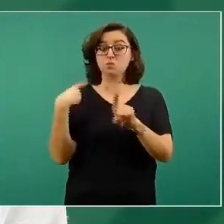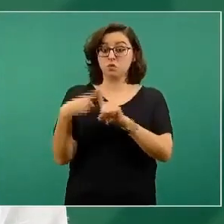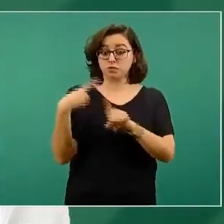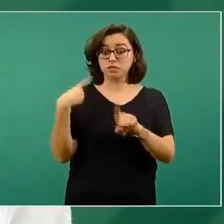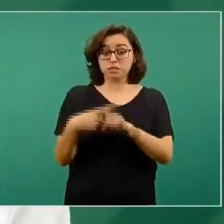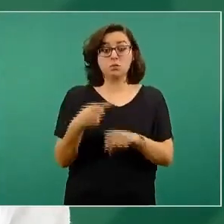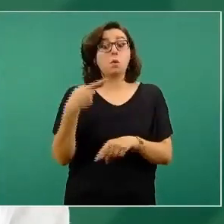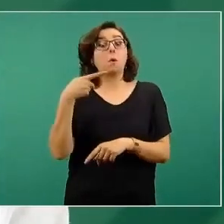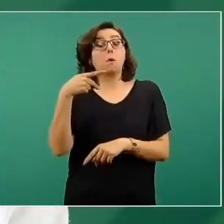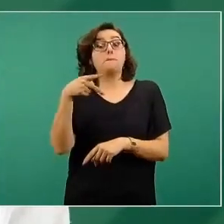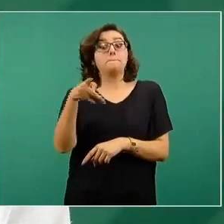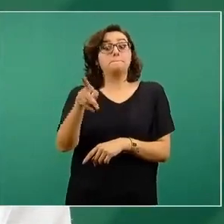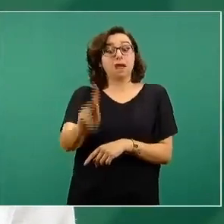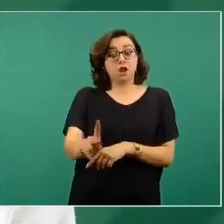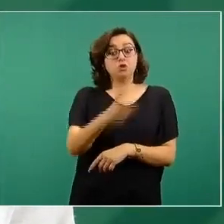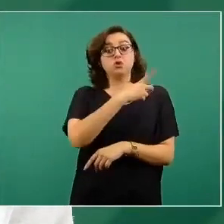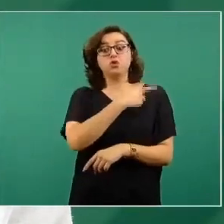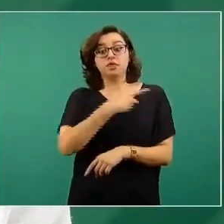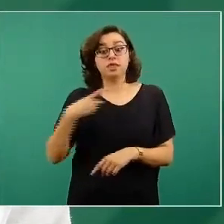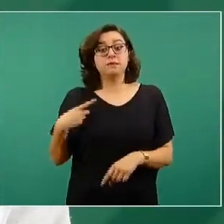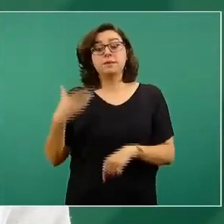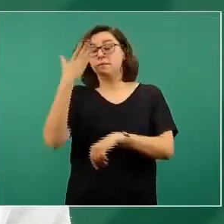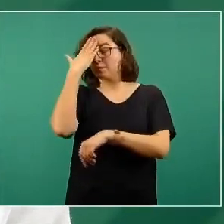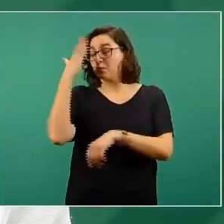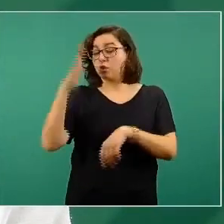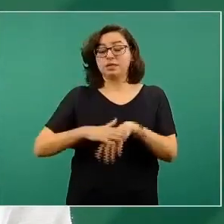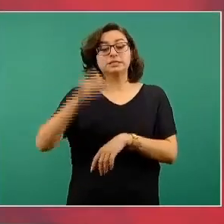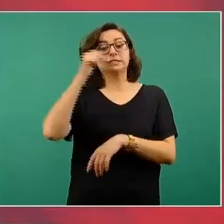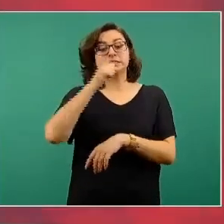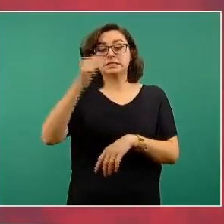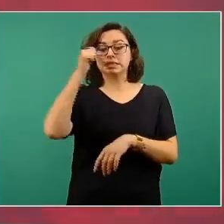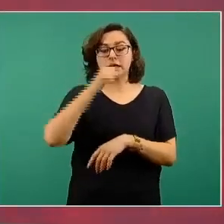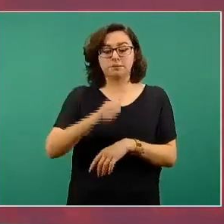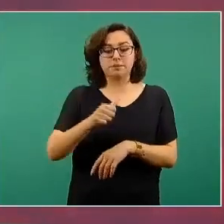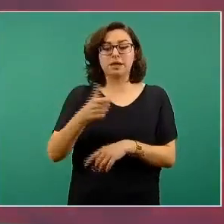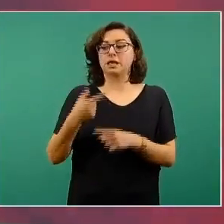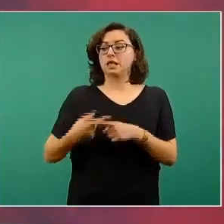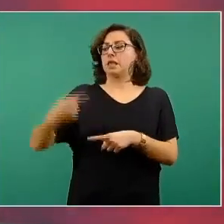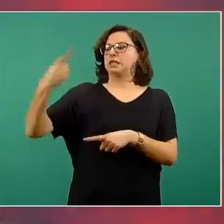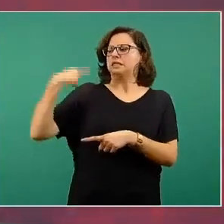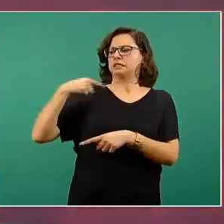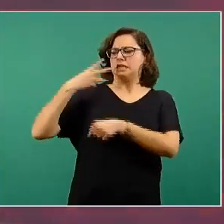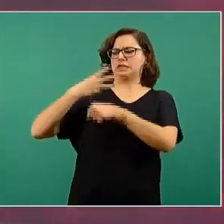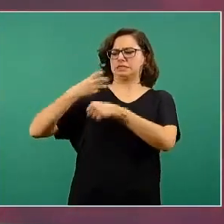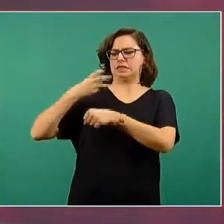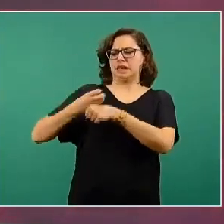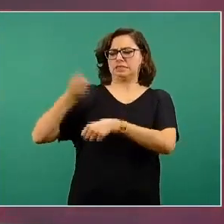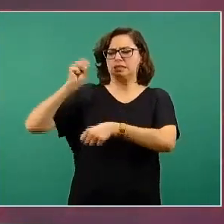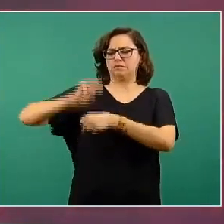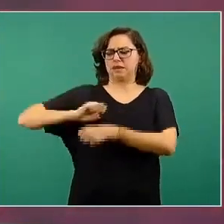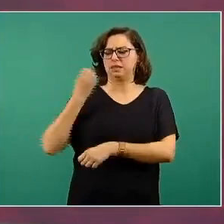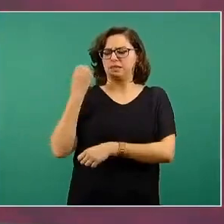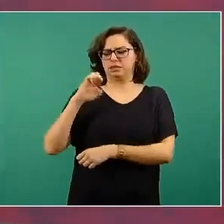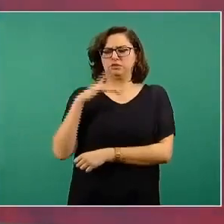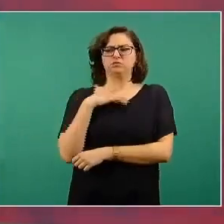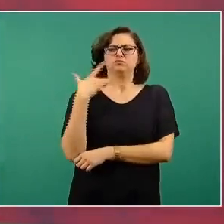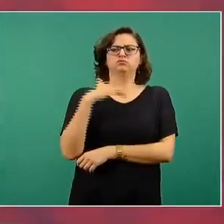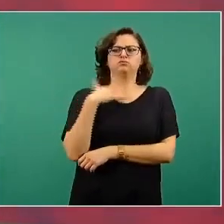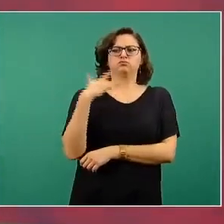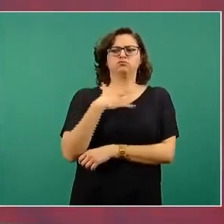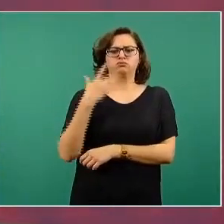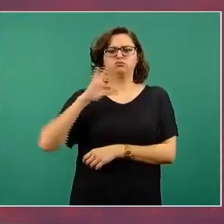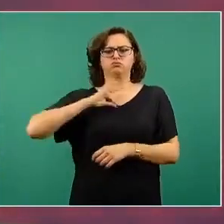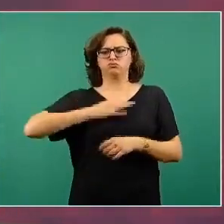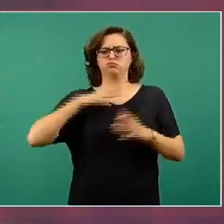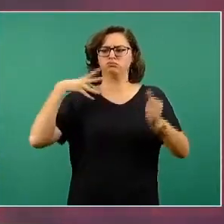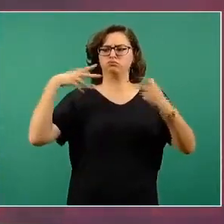desde la primera vez que señalamos esto, en la tercera semana de enero, cuando dijimos, vemos señales preliminares de una